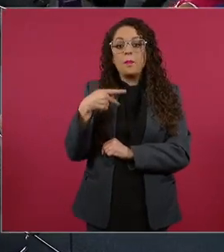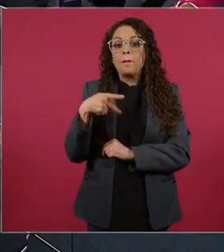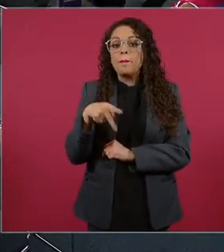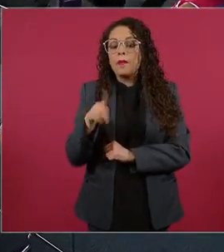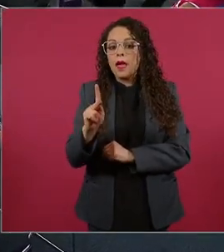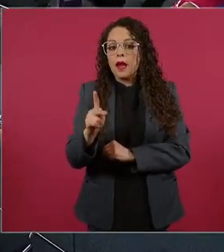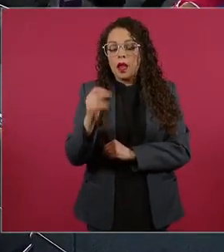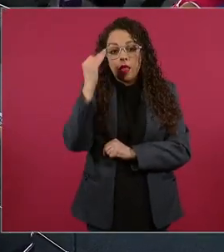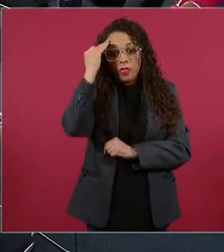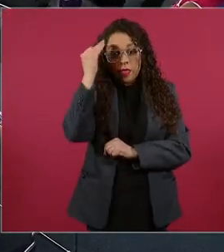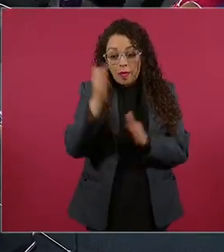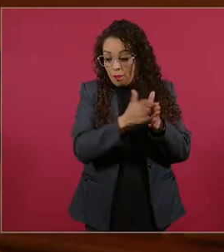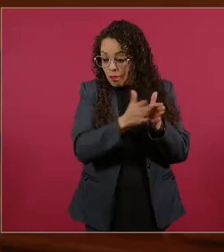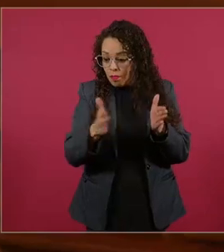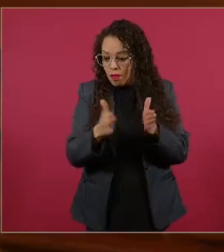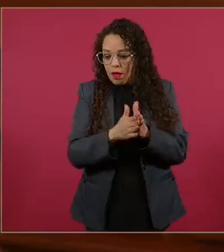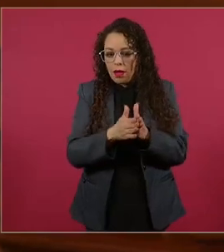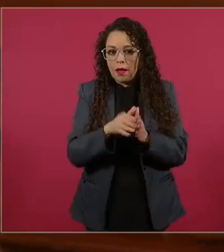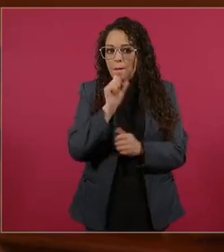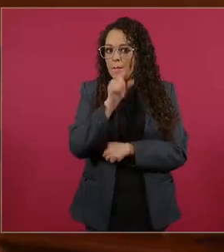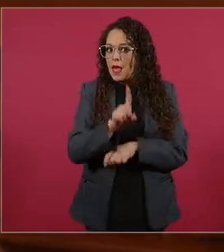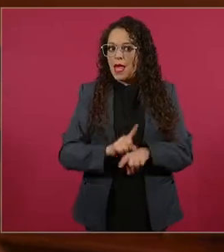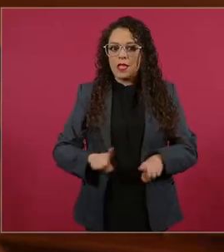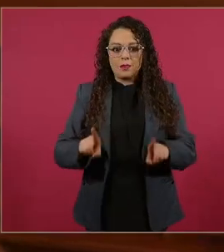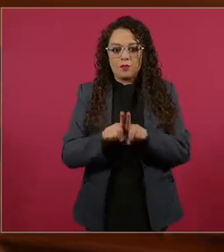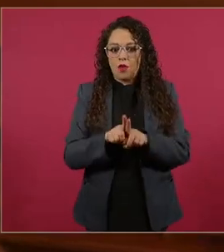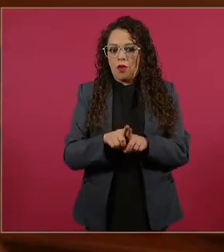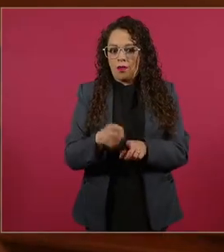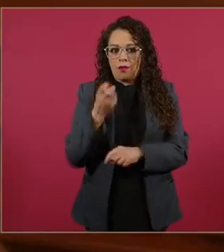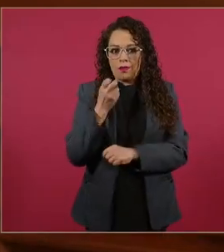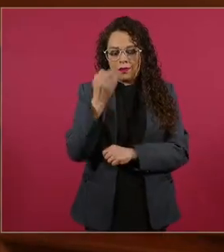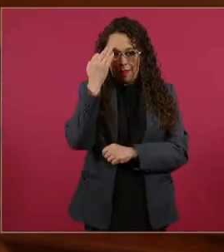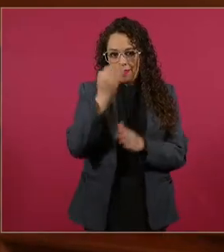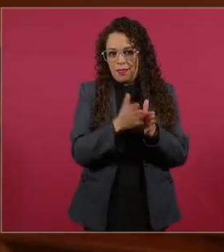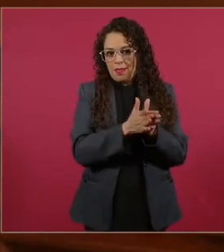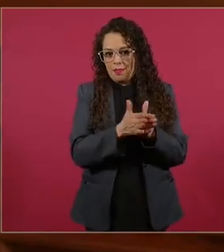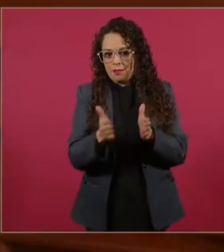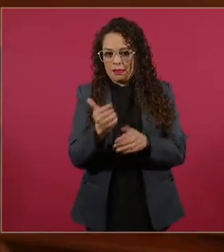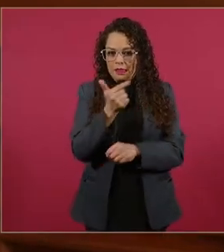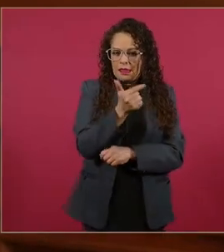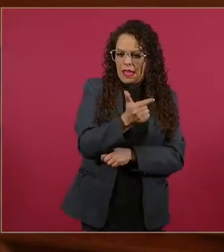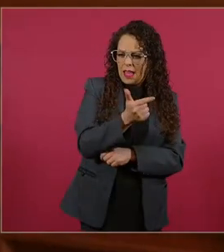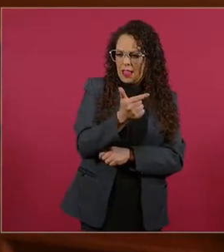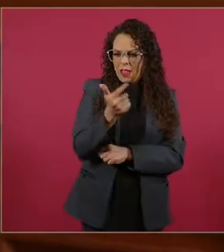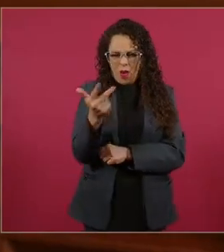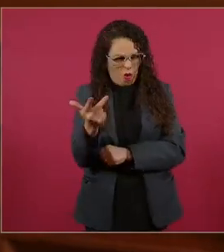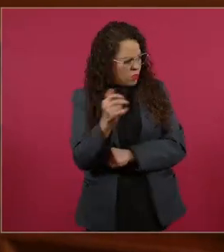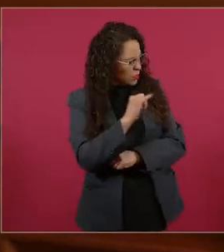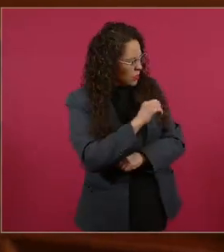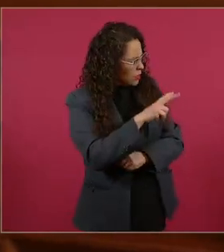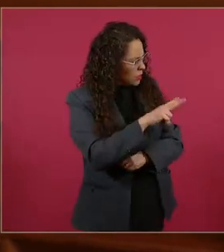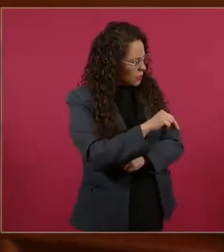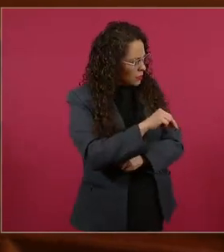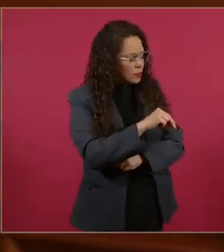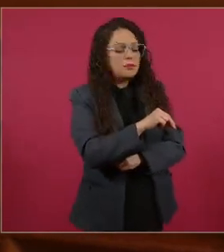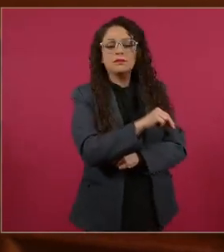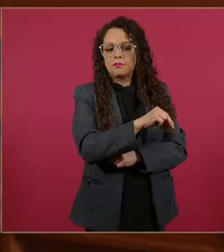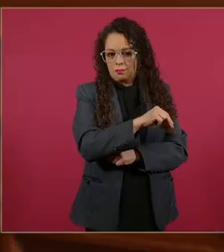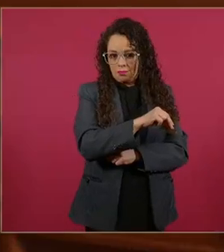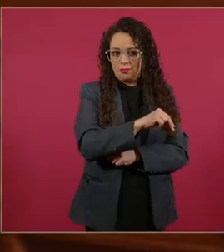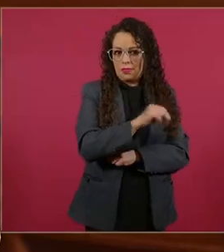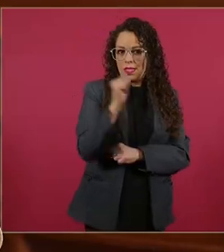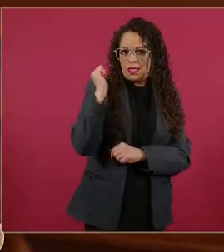la misma época, el mismo periodo, ¿no? Es 7, 8, ¿no? De nuestra era,